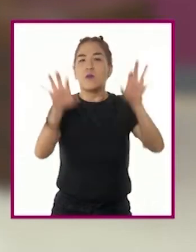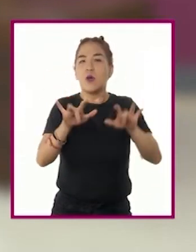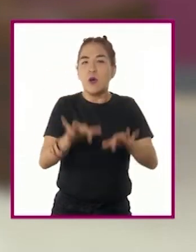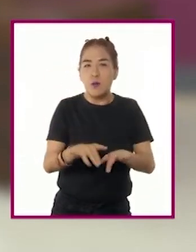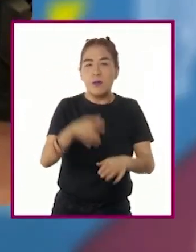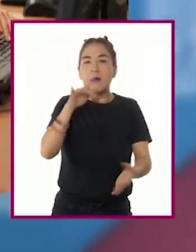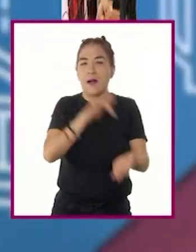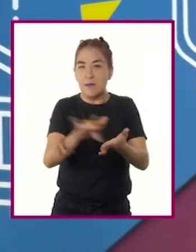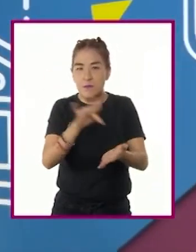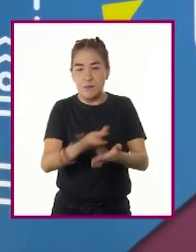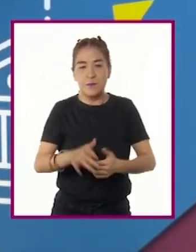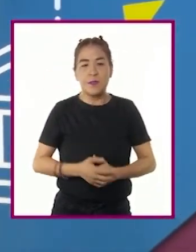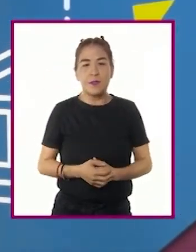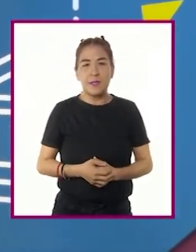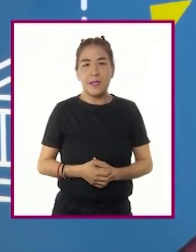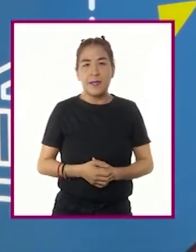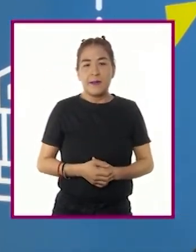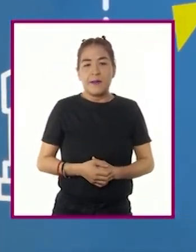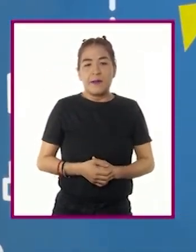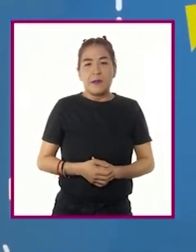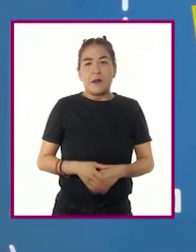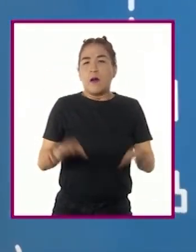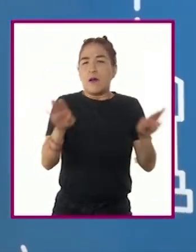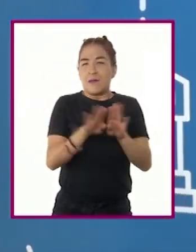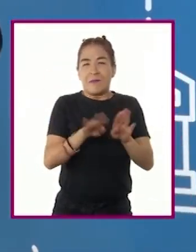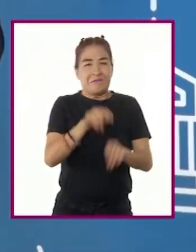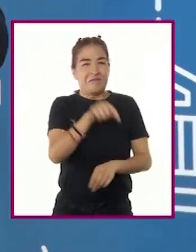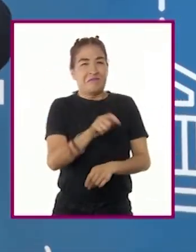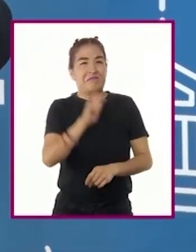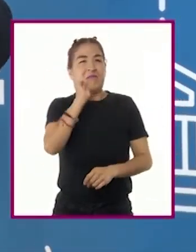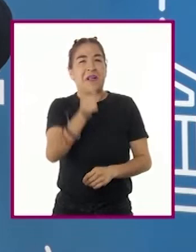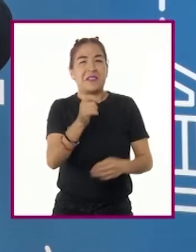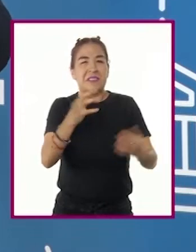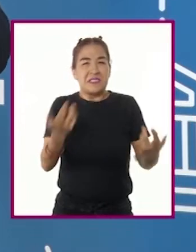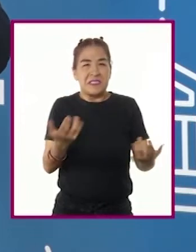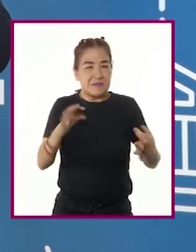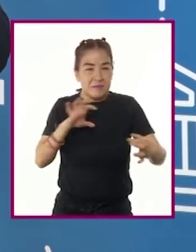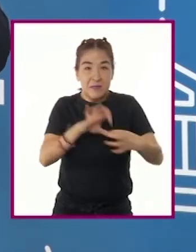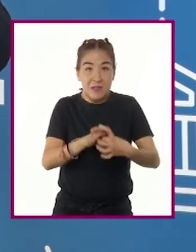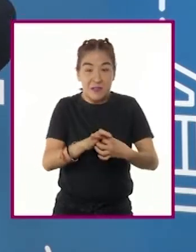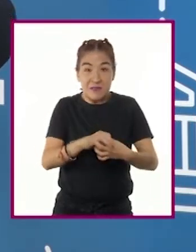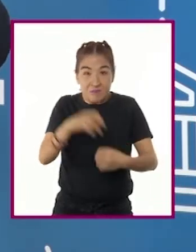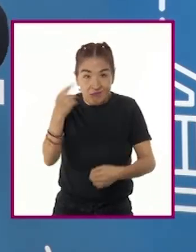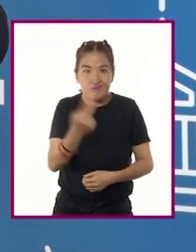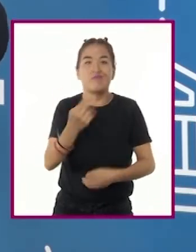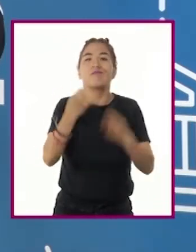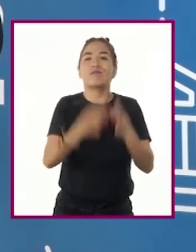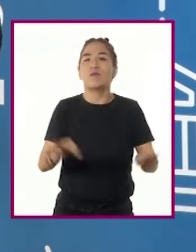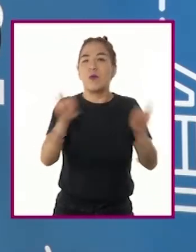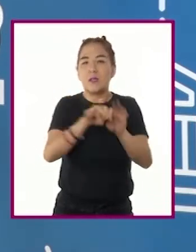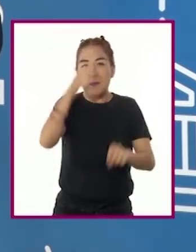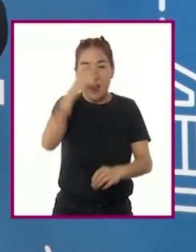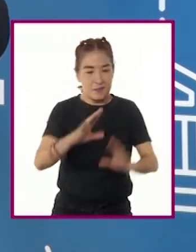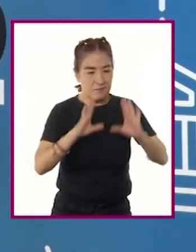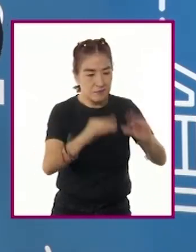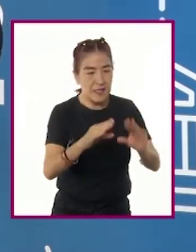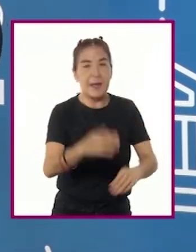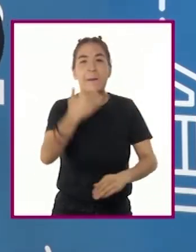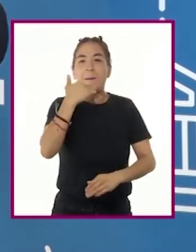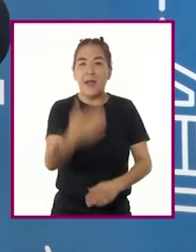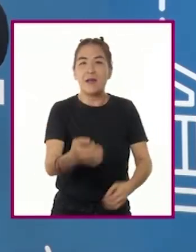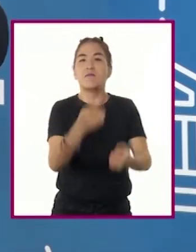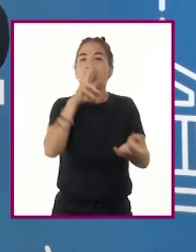cómputo. Pareciera que no está relacionado, pero es un punto fundamental para acceder a la enseñanza de calidad